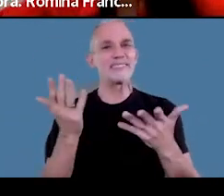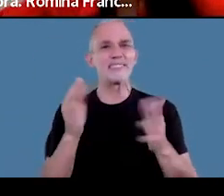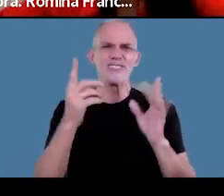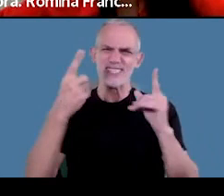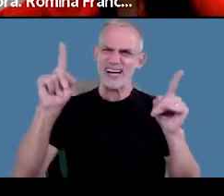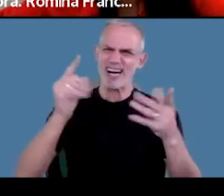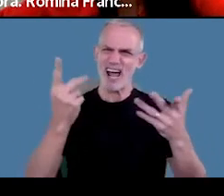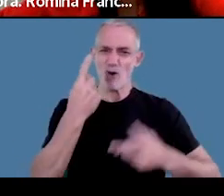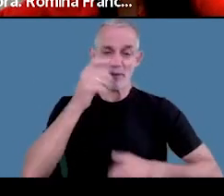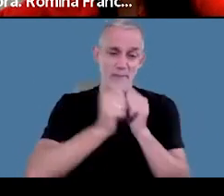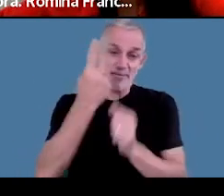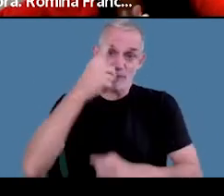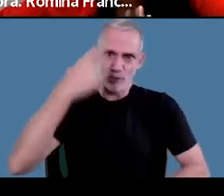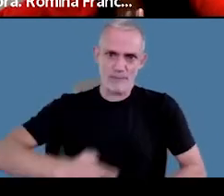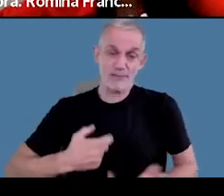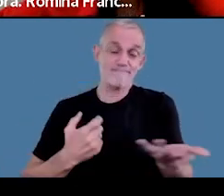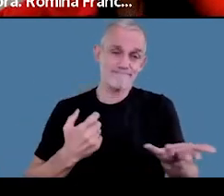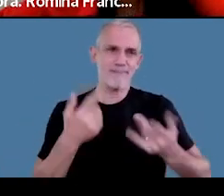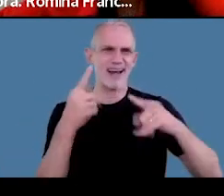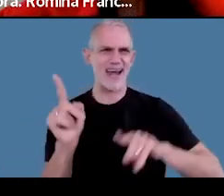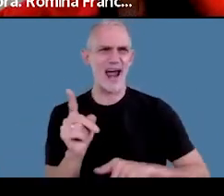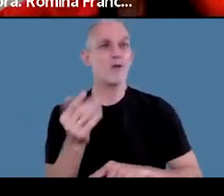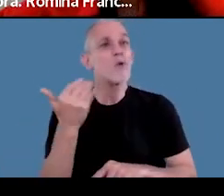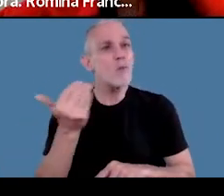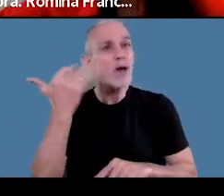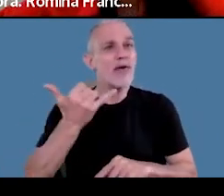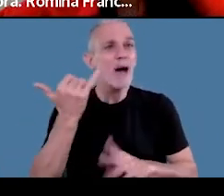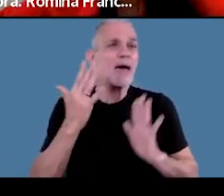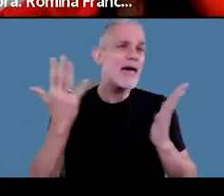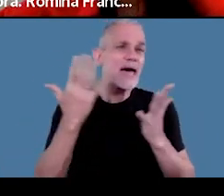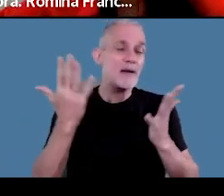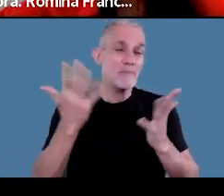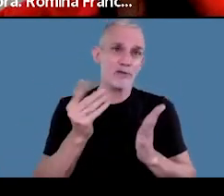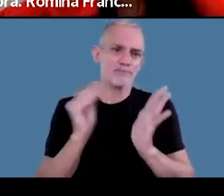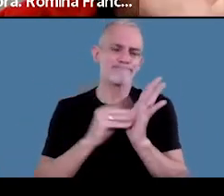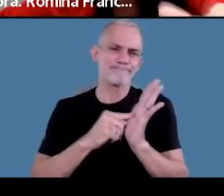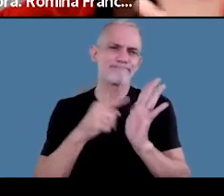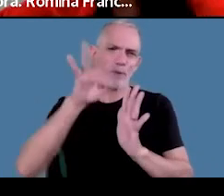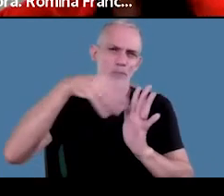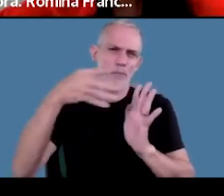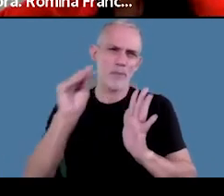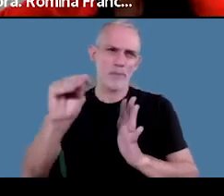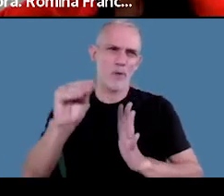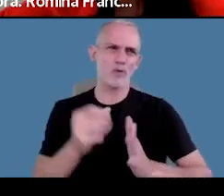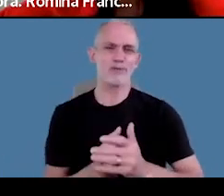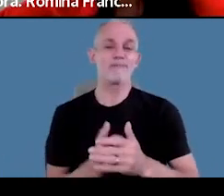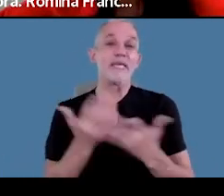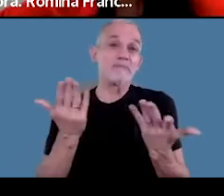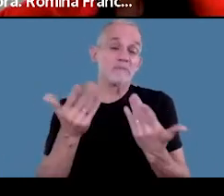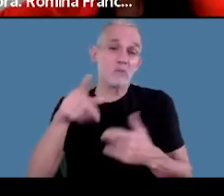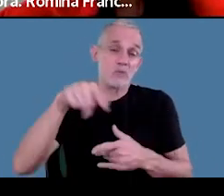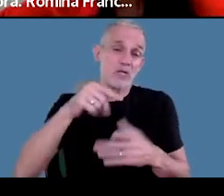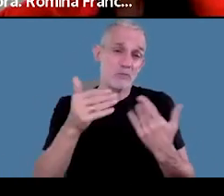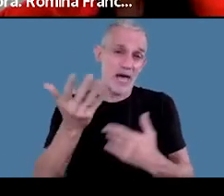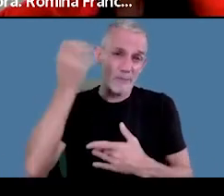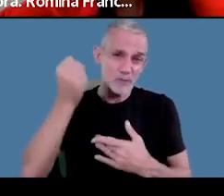una unipersonal, pero puede haber algún caso, por eso también lo dejé, y también les puede servir, por supuesto,